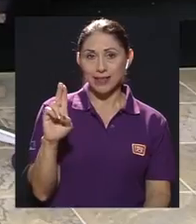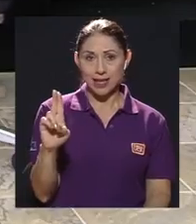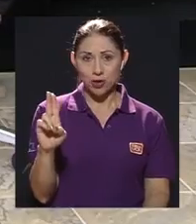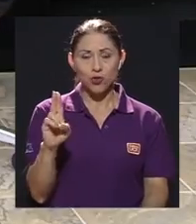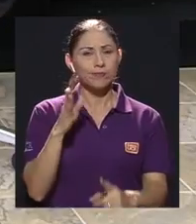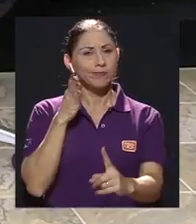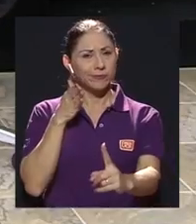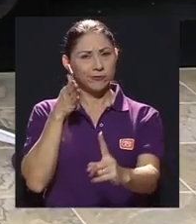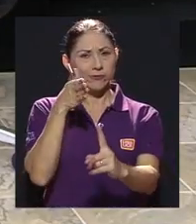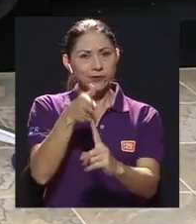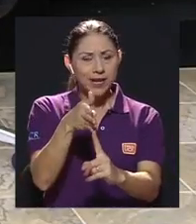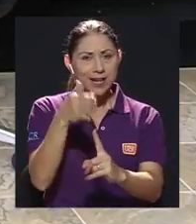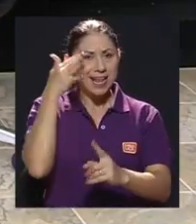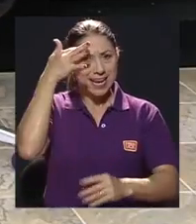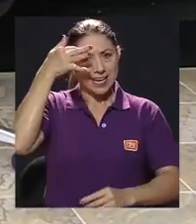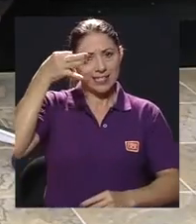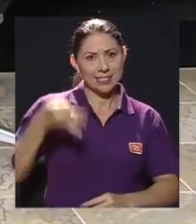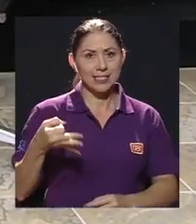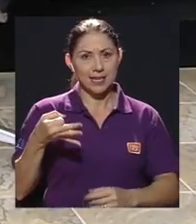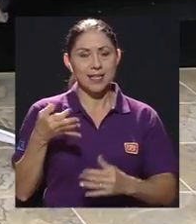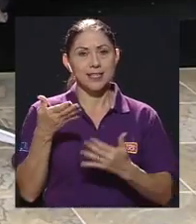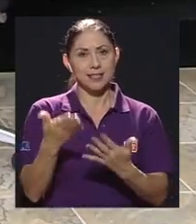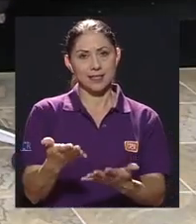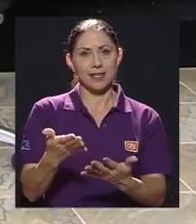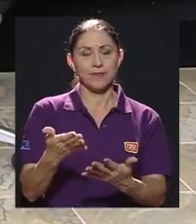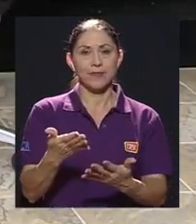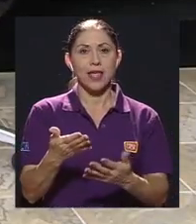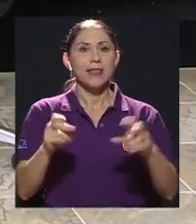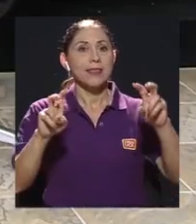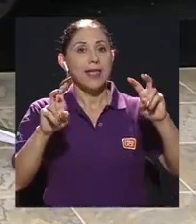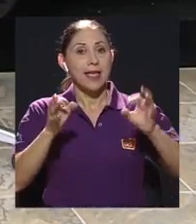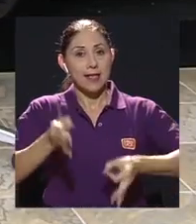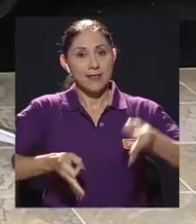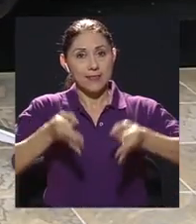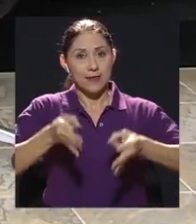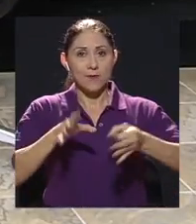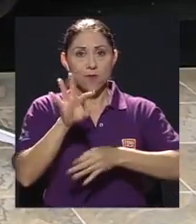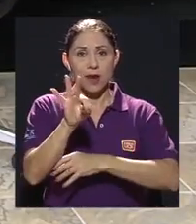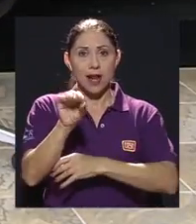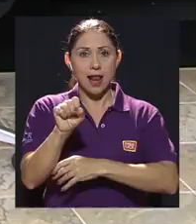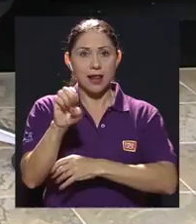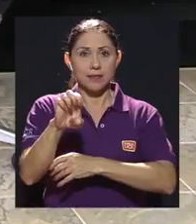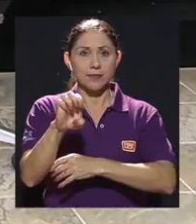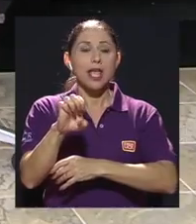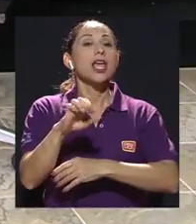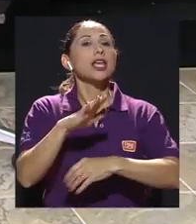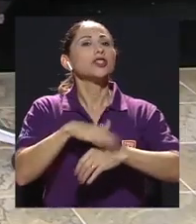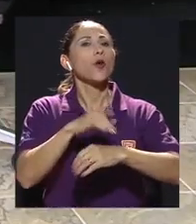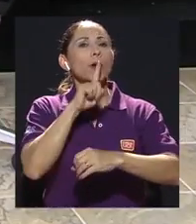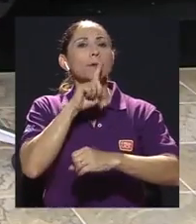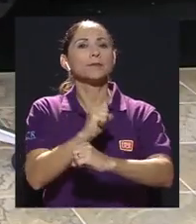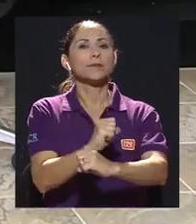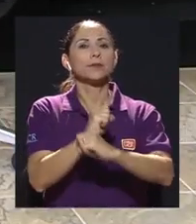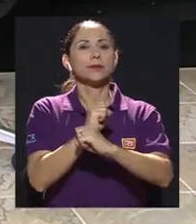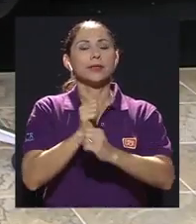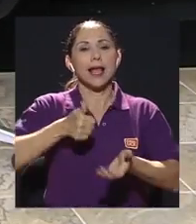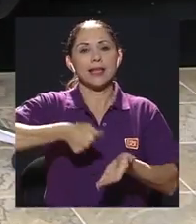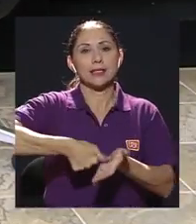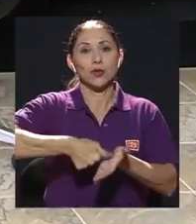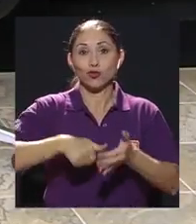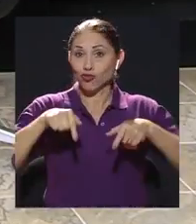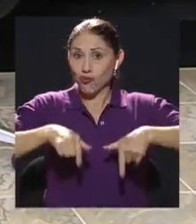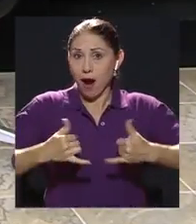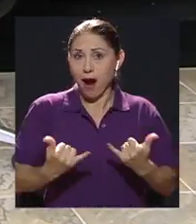fiel creyente precisamente del tribunal y de la garantía de las elecciones. Estamos en un